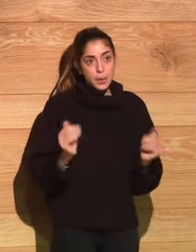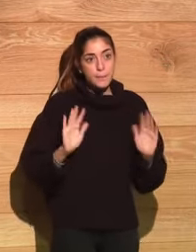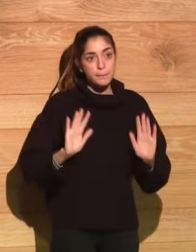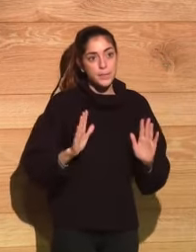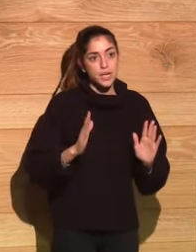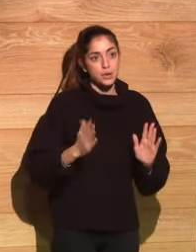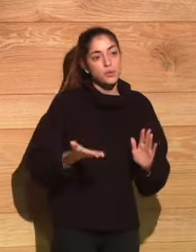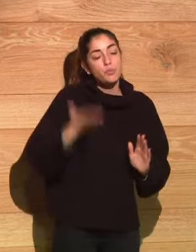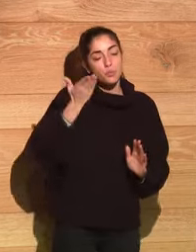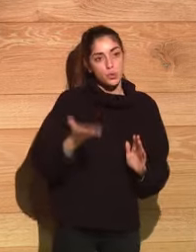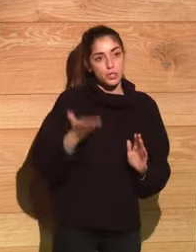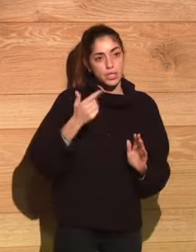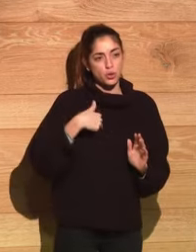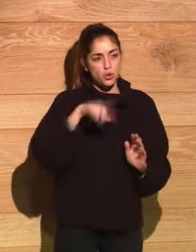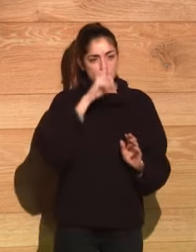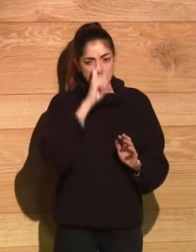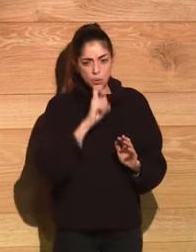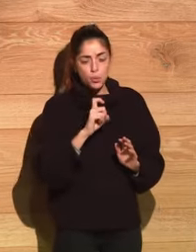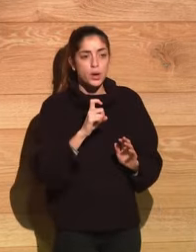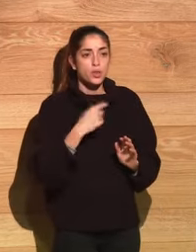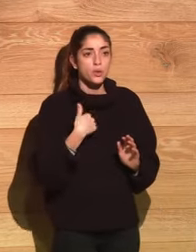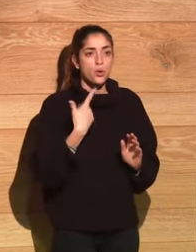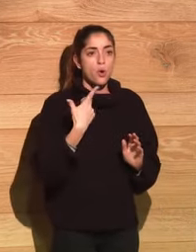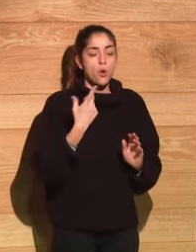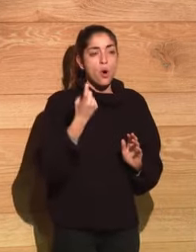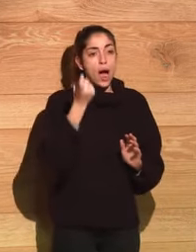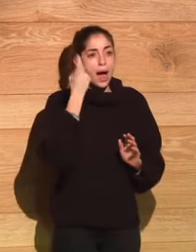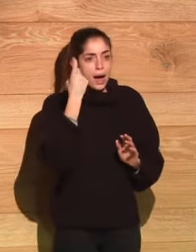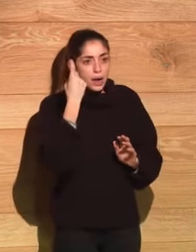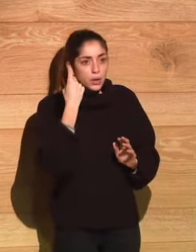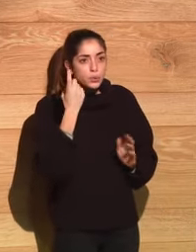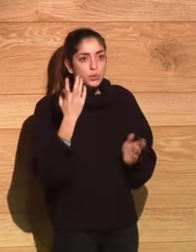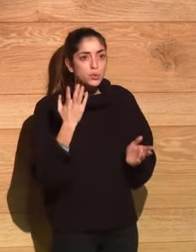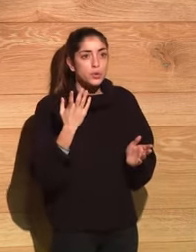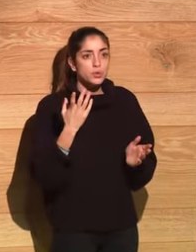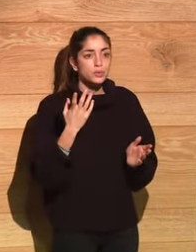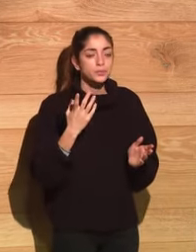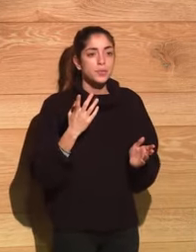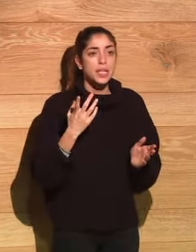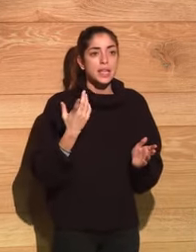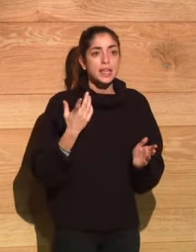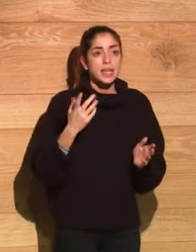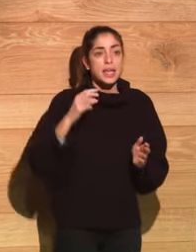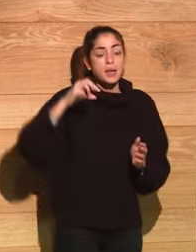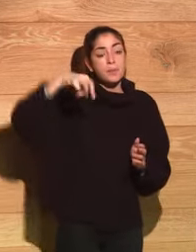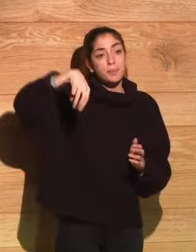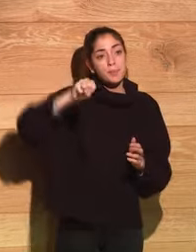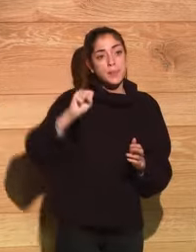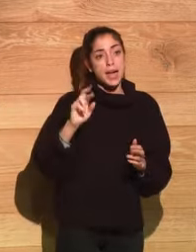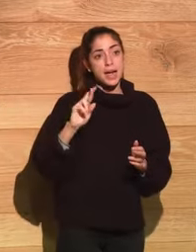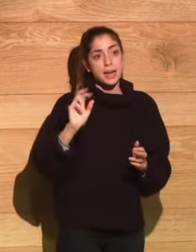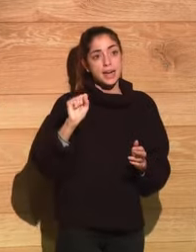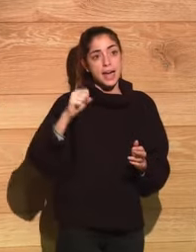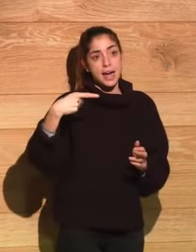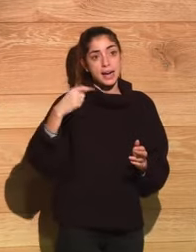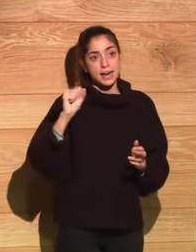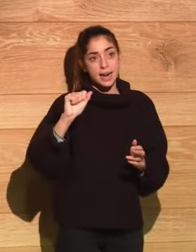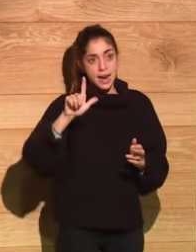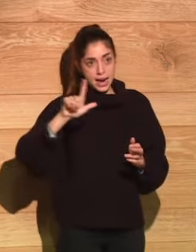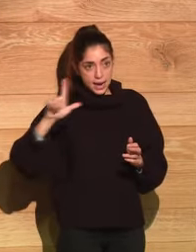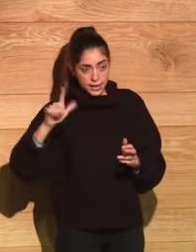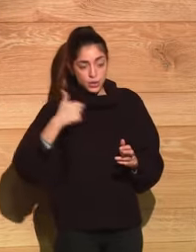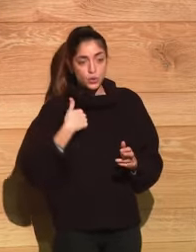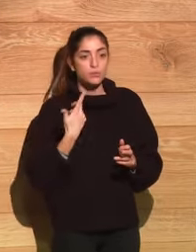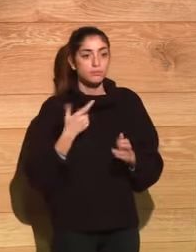recuerdo como un día yo fui alumno y discípulo de don José Antonio Maraval y de don Luis Díez del